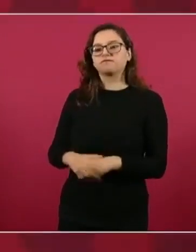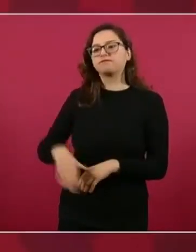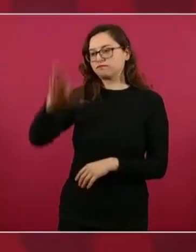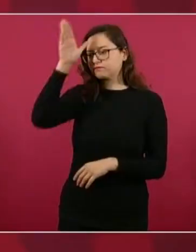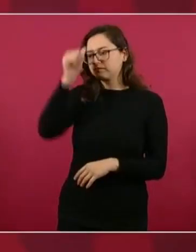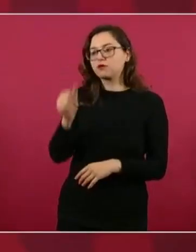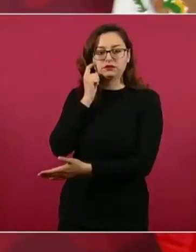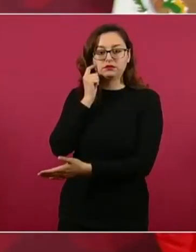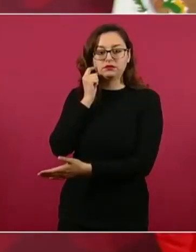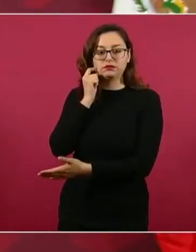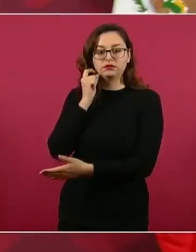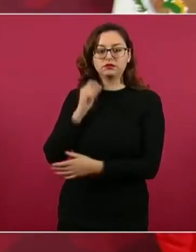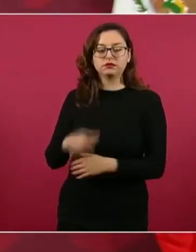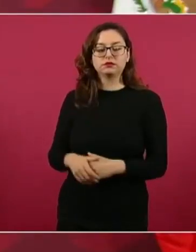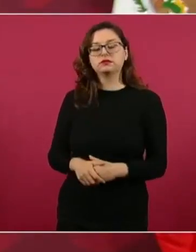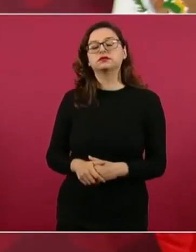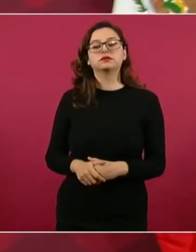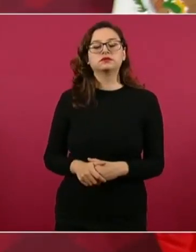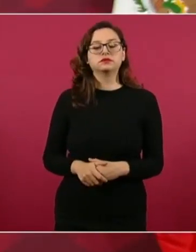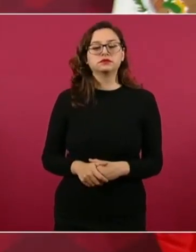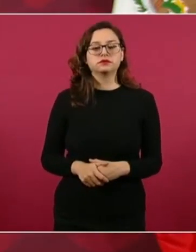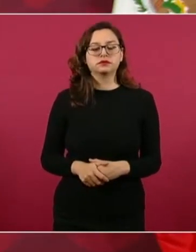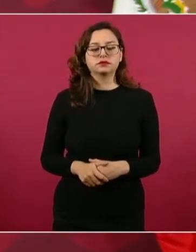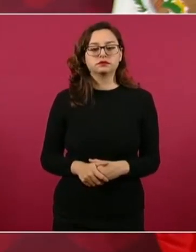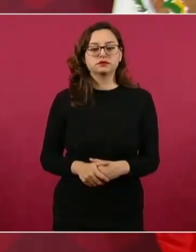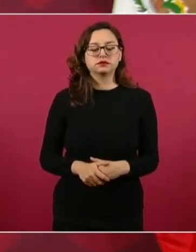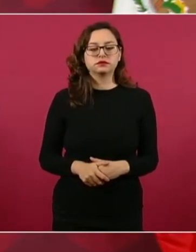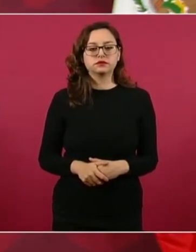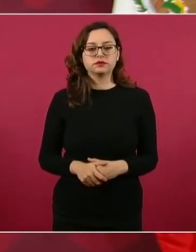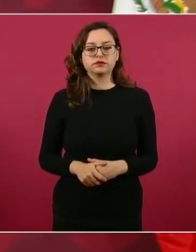que quedara el texto que propusimos.